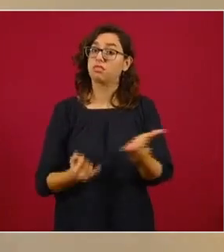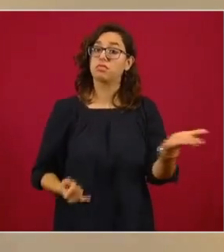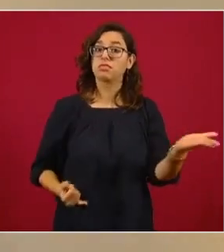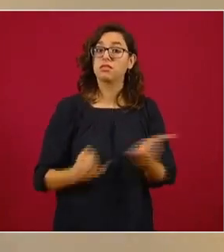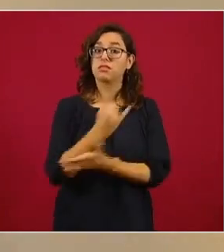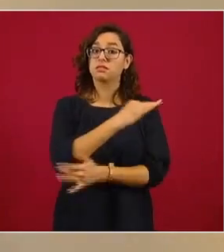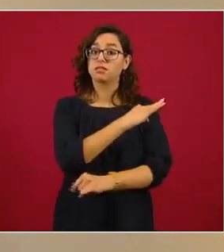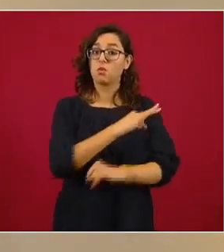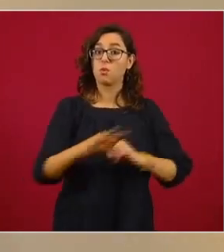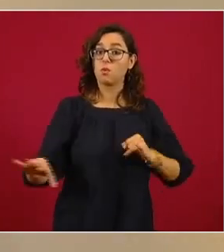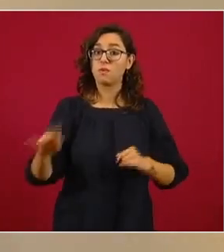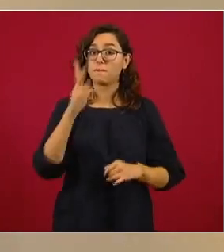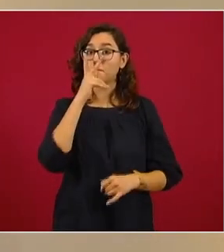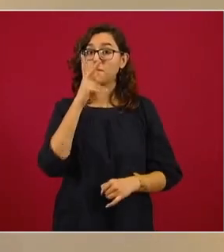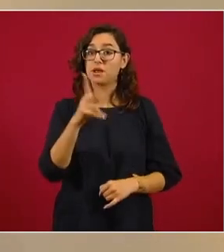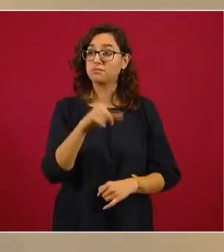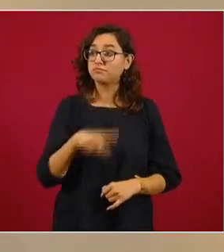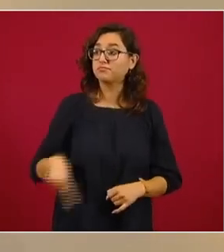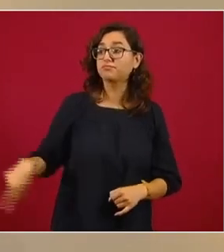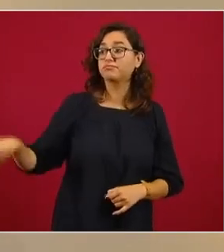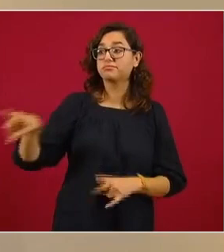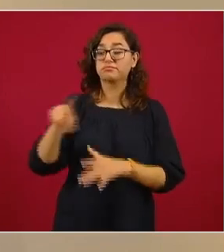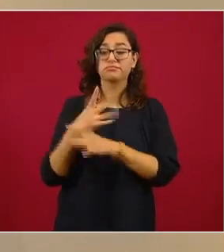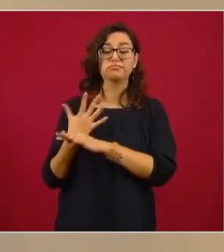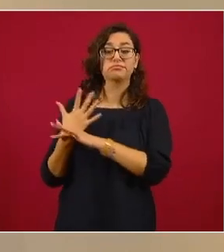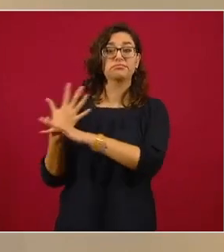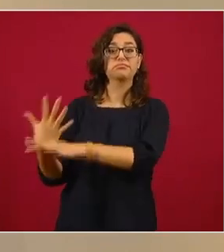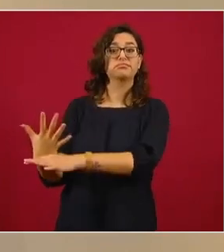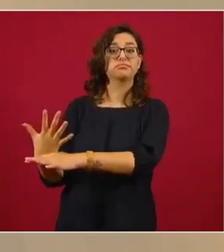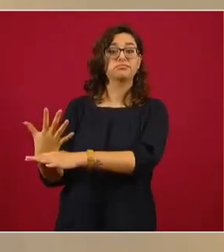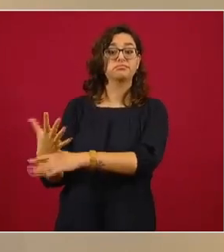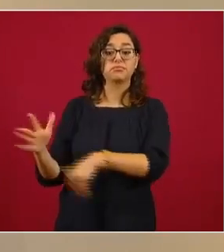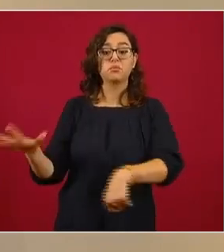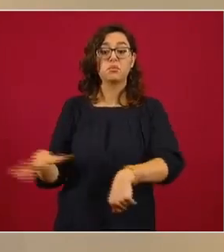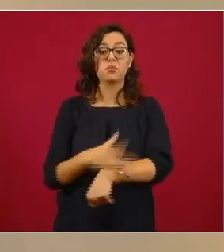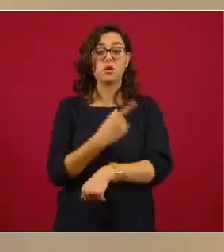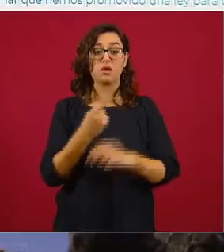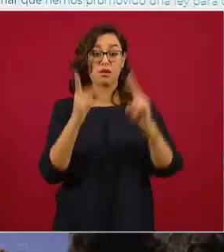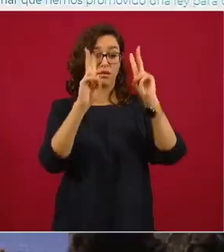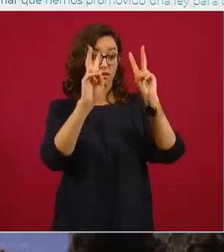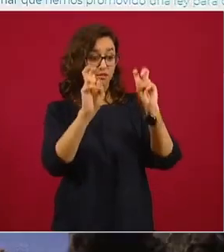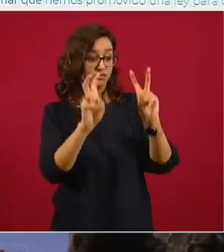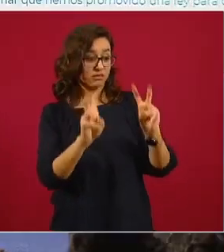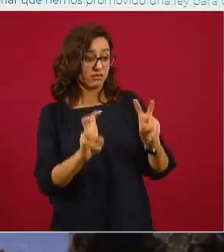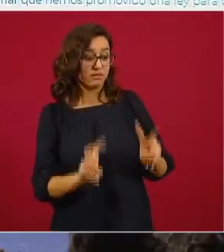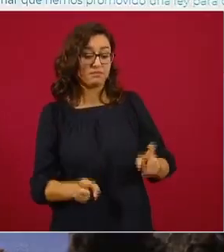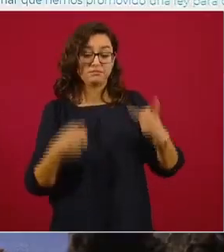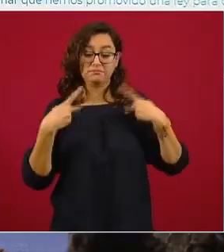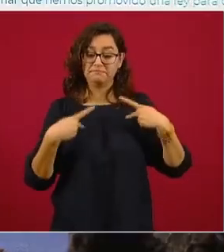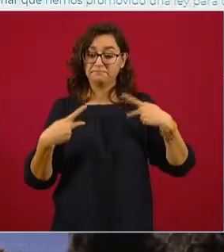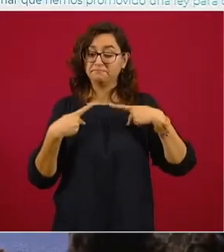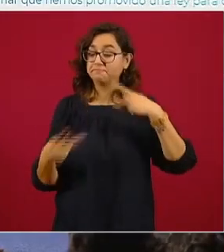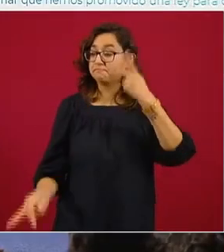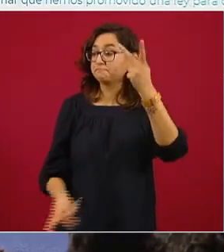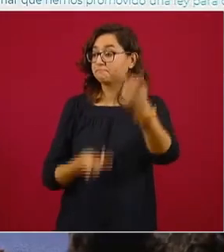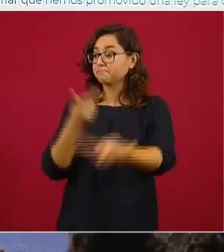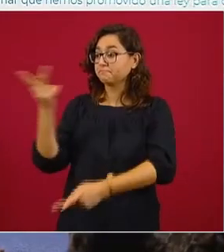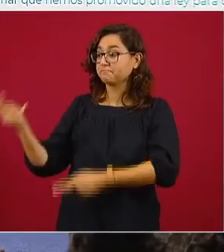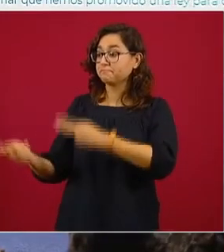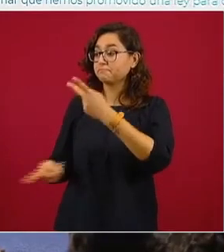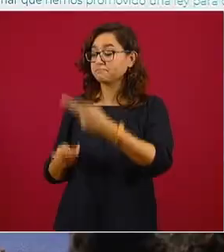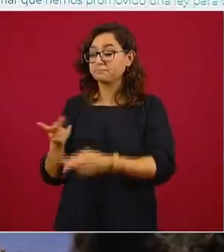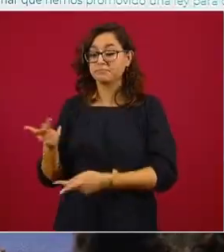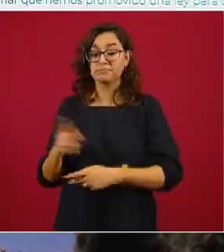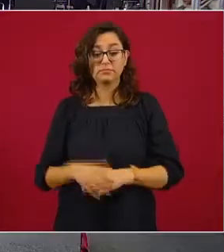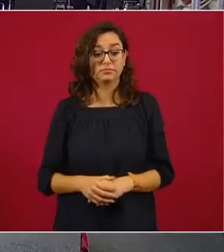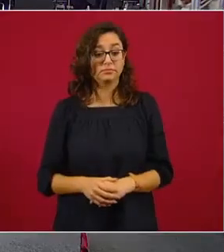porque todos estos asuntos se van a consultar a los ciudadanos. Esta